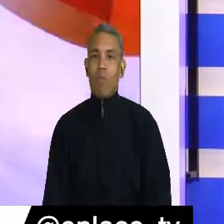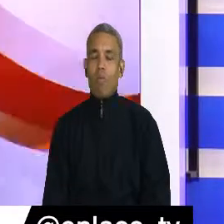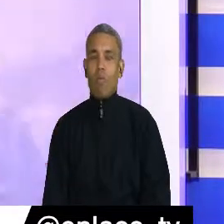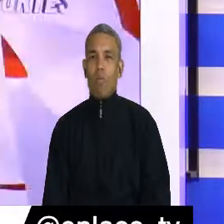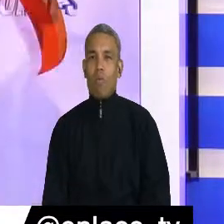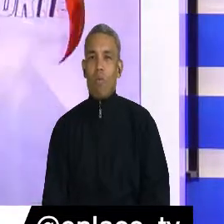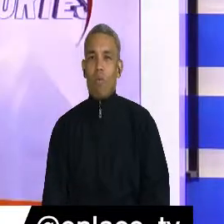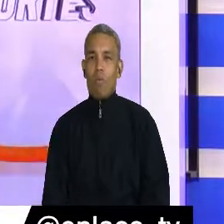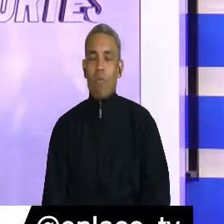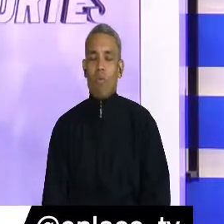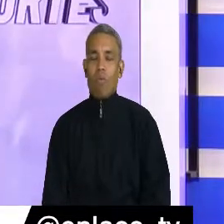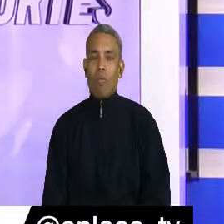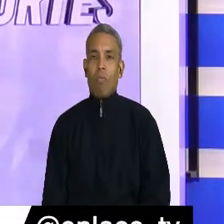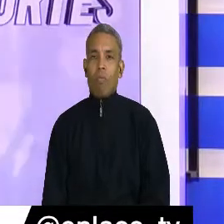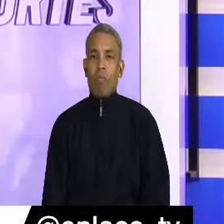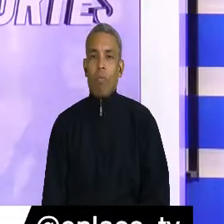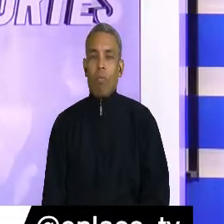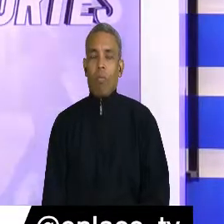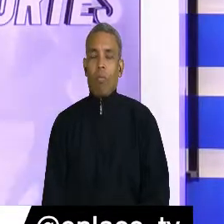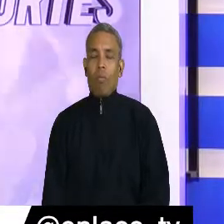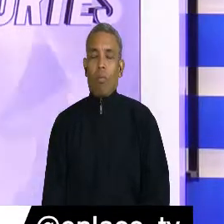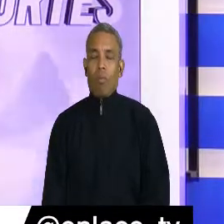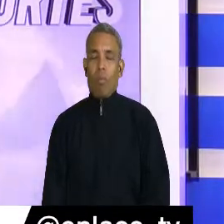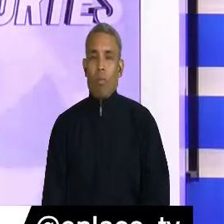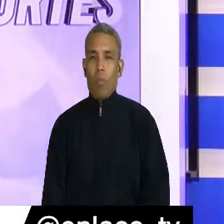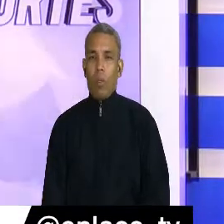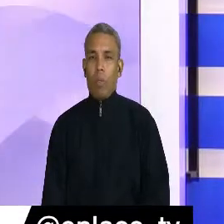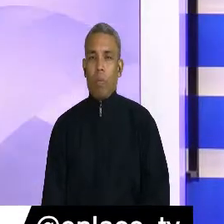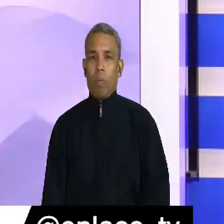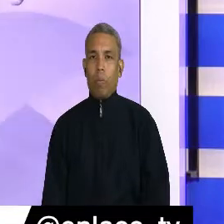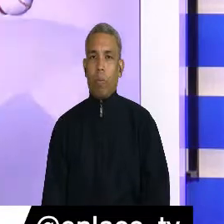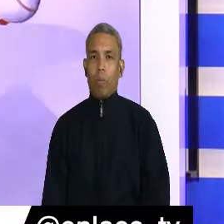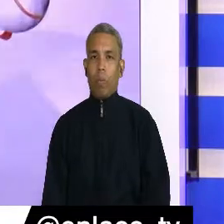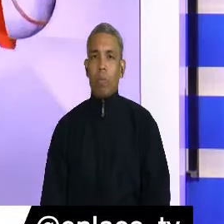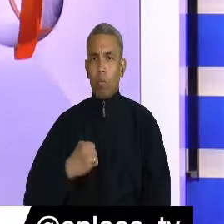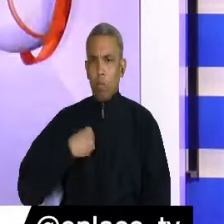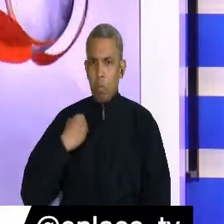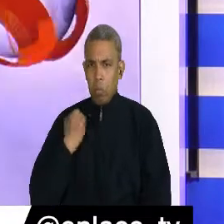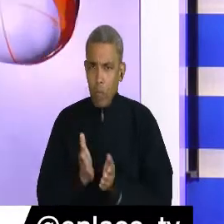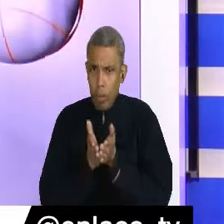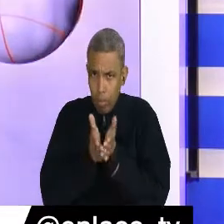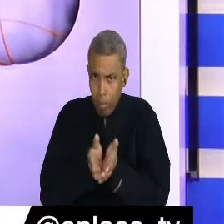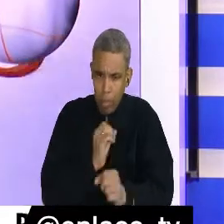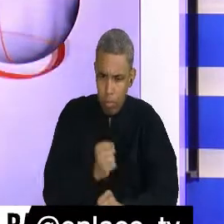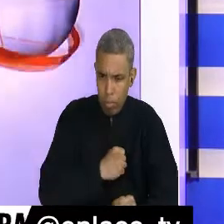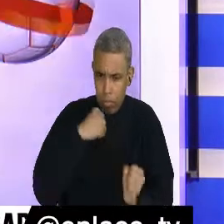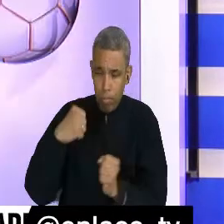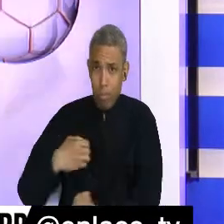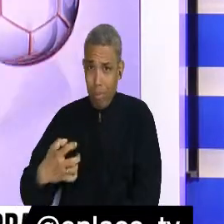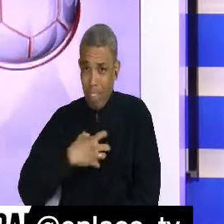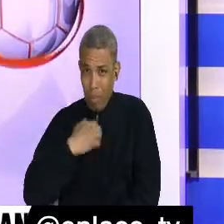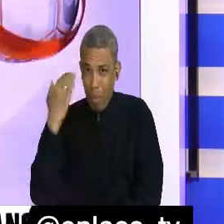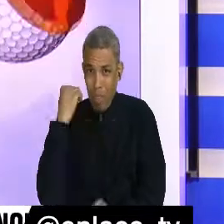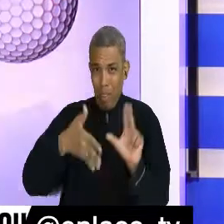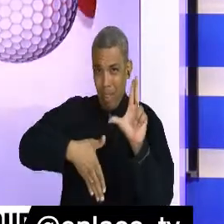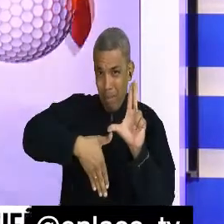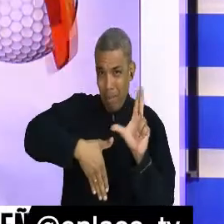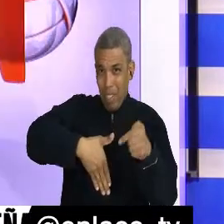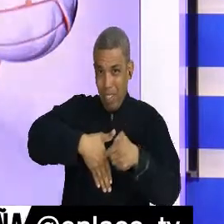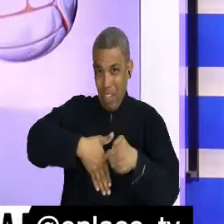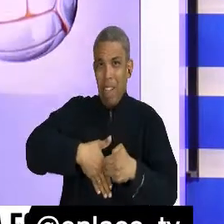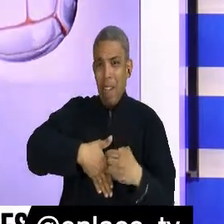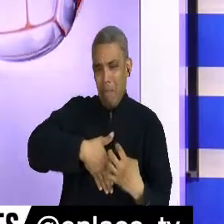registrado, destacado ha sido la participación de los jóvenes deportistas de canotaje de nuestra ciudad en este suramericano de esa disciplina que se realizó